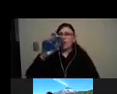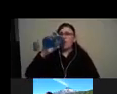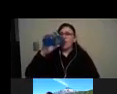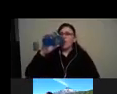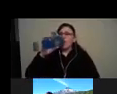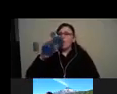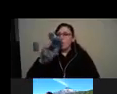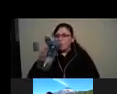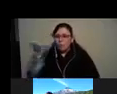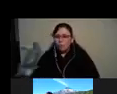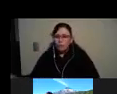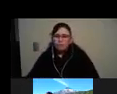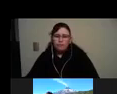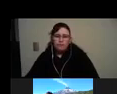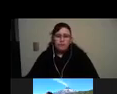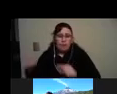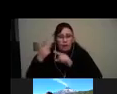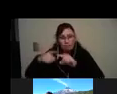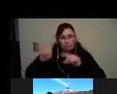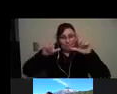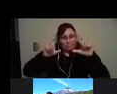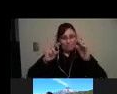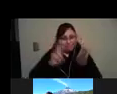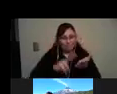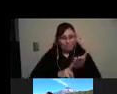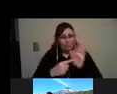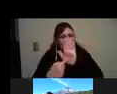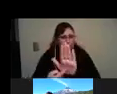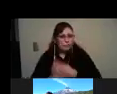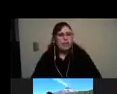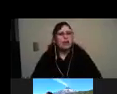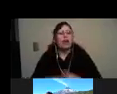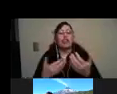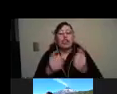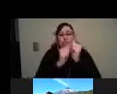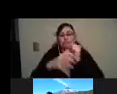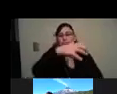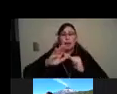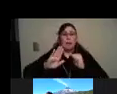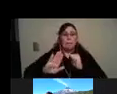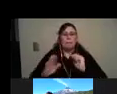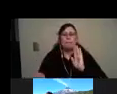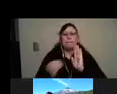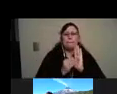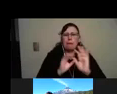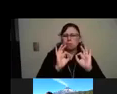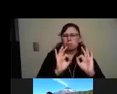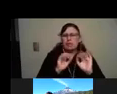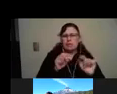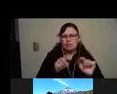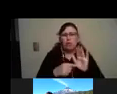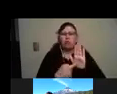Y aquí tengo una imagen más real, ¿ya? Otra definición, ¿cierto? Siendo un poco más precisa, ¿ya? Desde lo